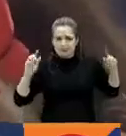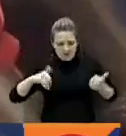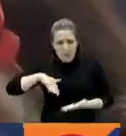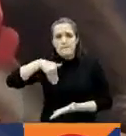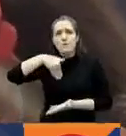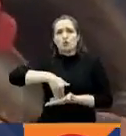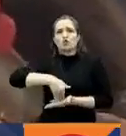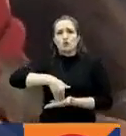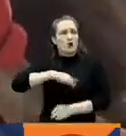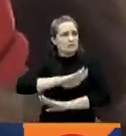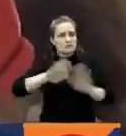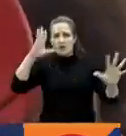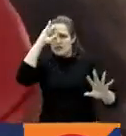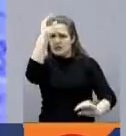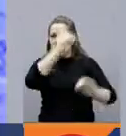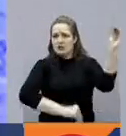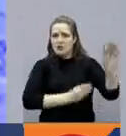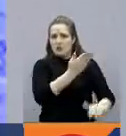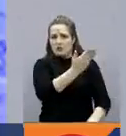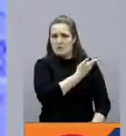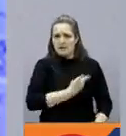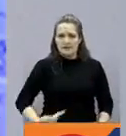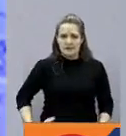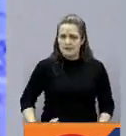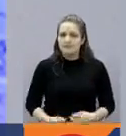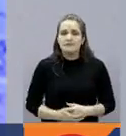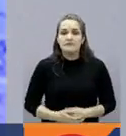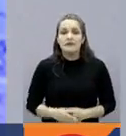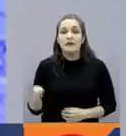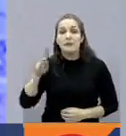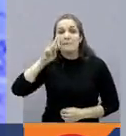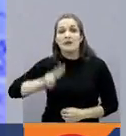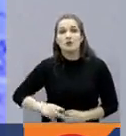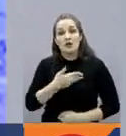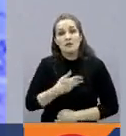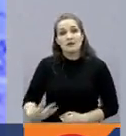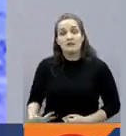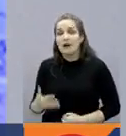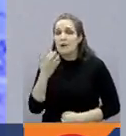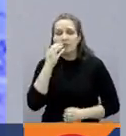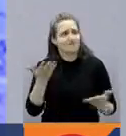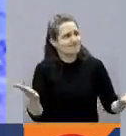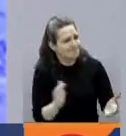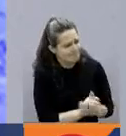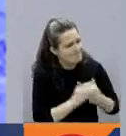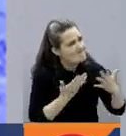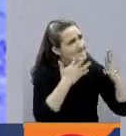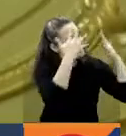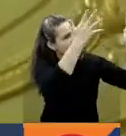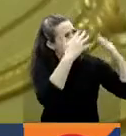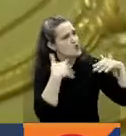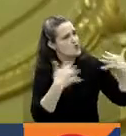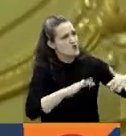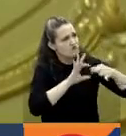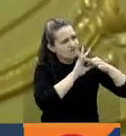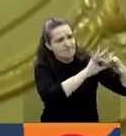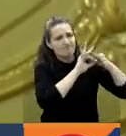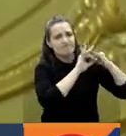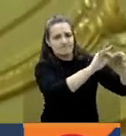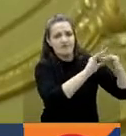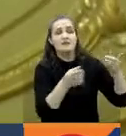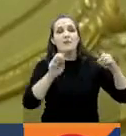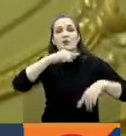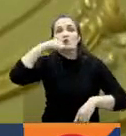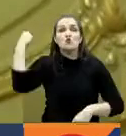de varios países que tampoco la reconocen. De otra parte, el presidente de Venezuela, Nicolás Maduro, felicitó a su aliado y Sergei Lavrov, canciller ruso,